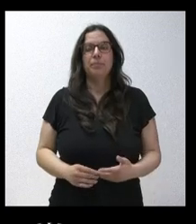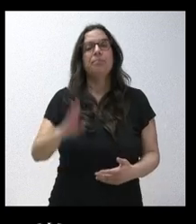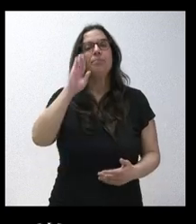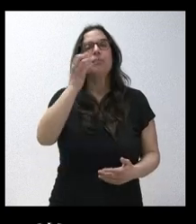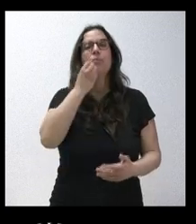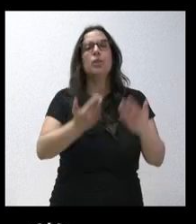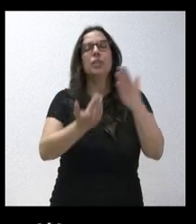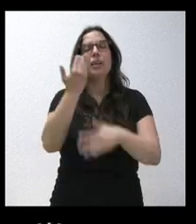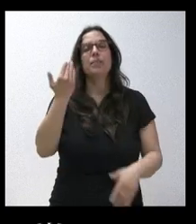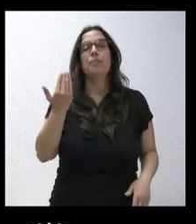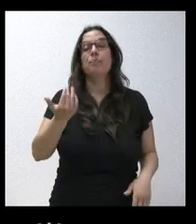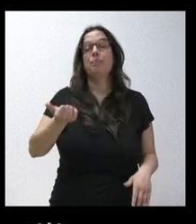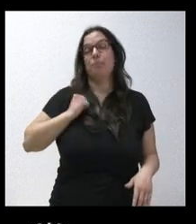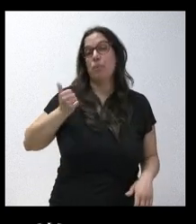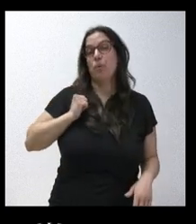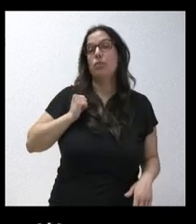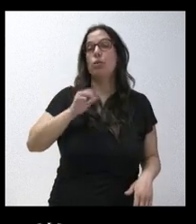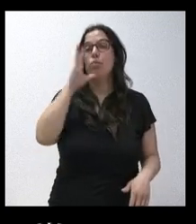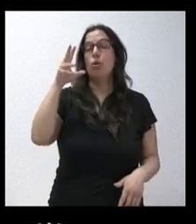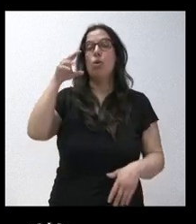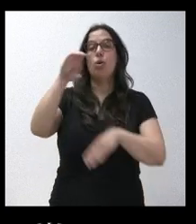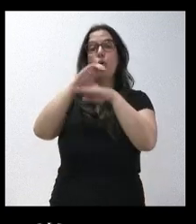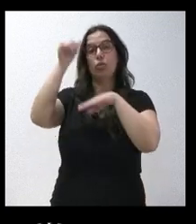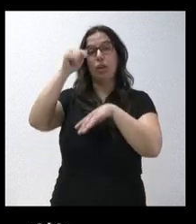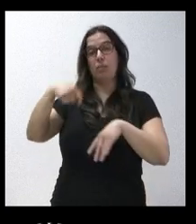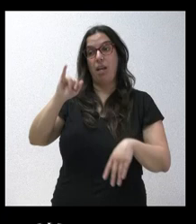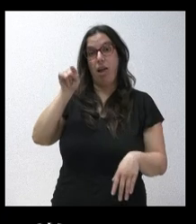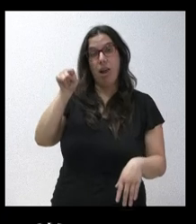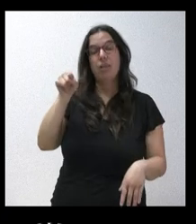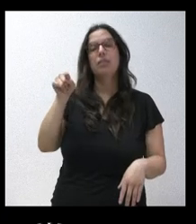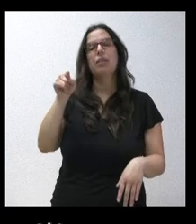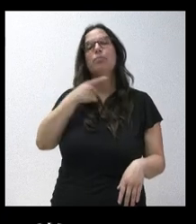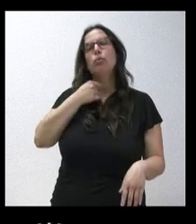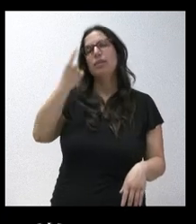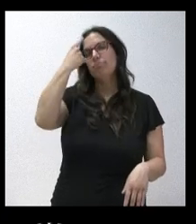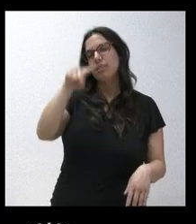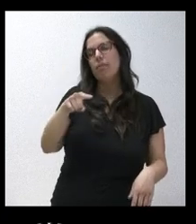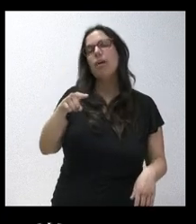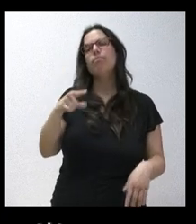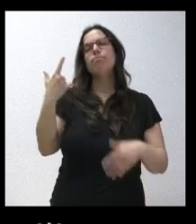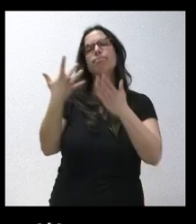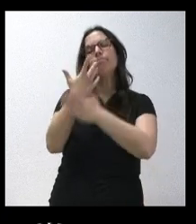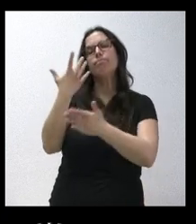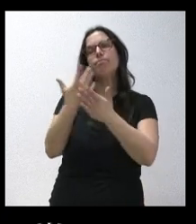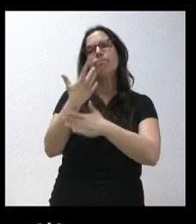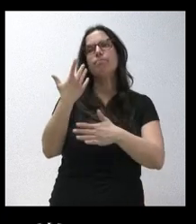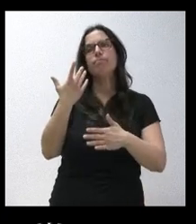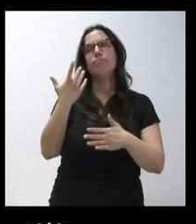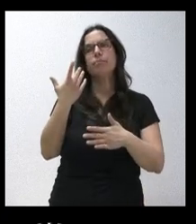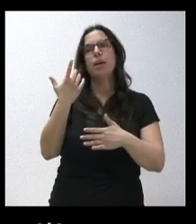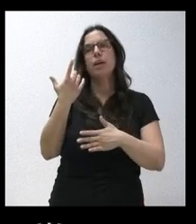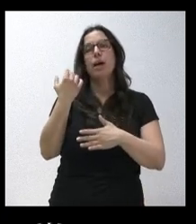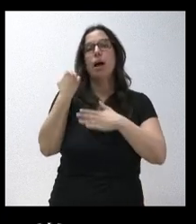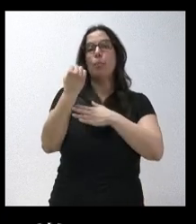Buenos días aprovechando la presencia del consejero de Presidencia a m me gustaría conocer el argumento para La retirada del apoyo